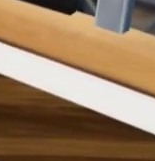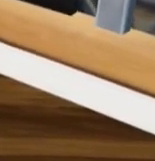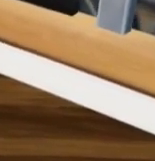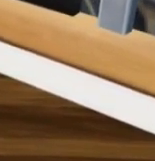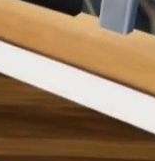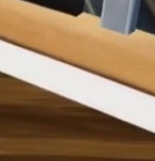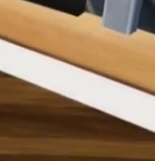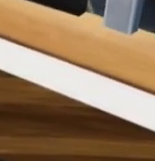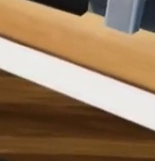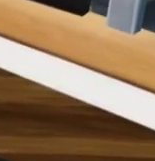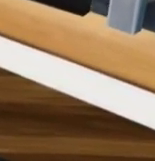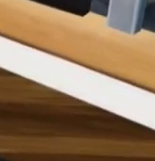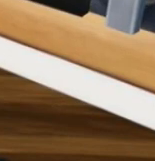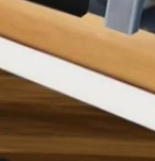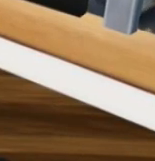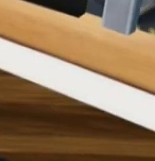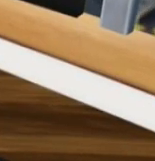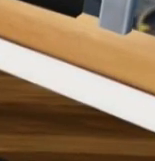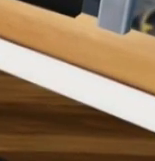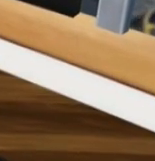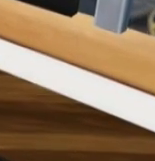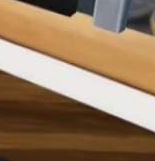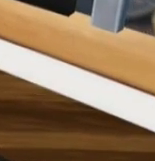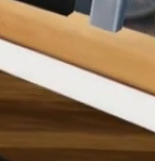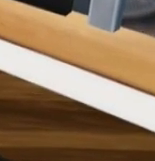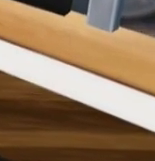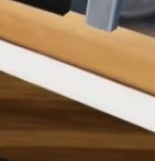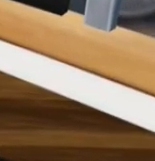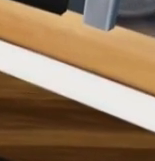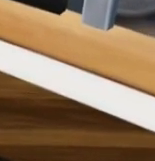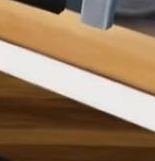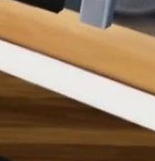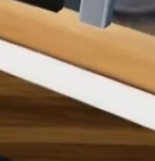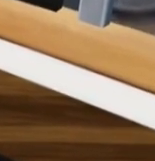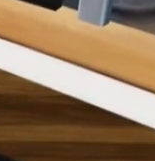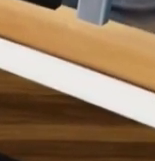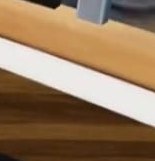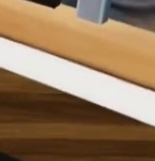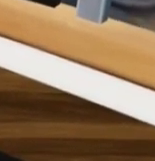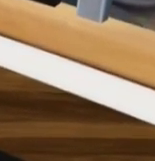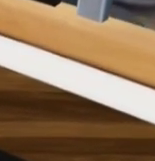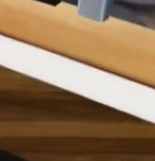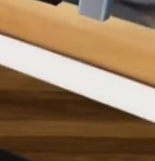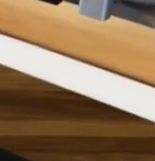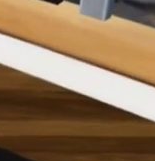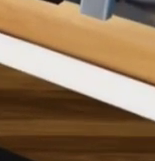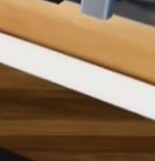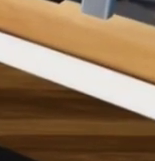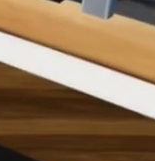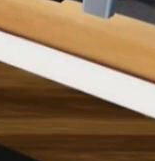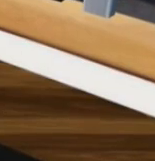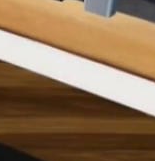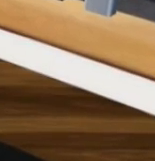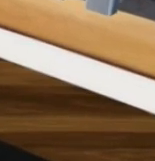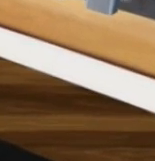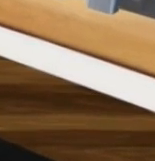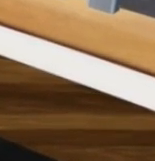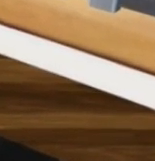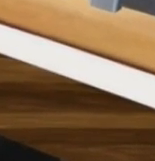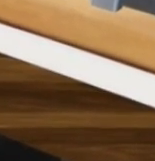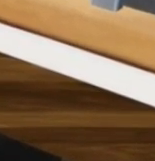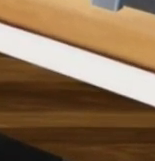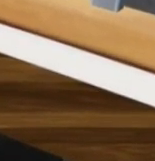hacia una identidad norteamericana con tanta movilidad laboral, con temas de migración, con temas de